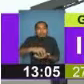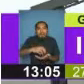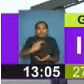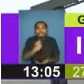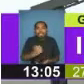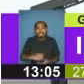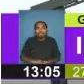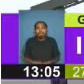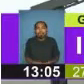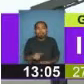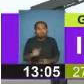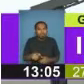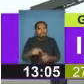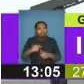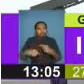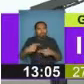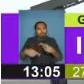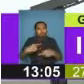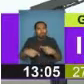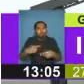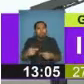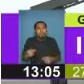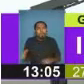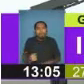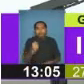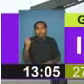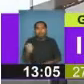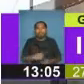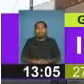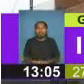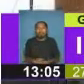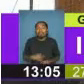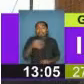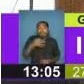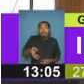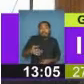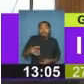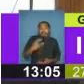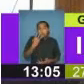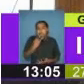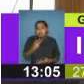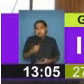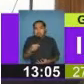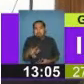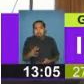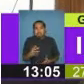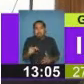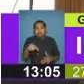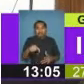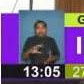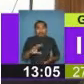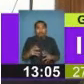desarrollo muy importante así que bueno la verdad que un gusto haber llegado a este poder poner en